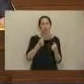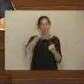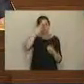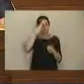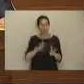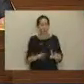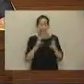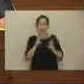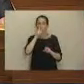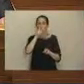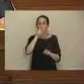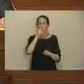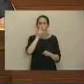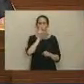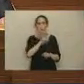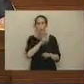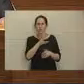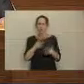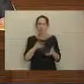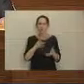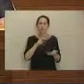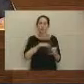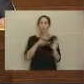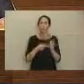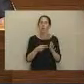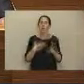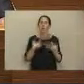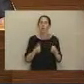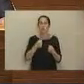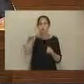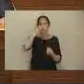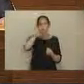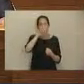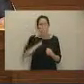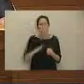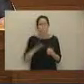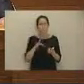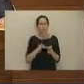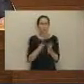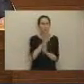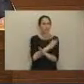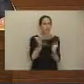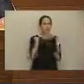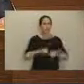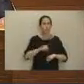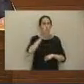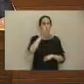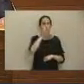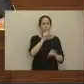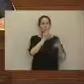mental. Yo creo que ese plan de salud mental se había aprobado en la anterior legislatura, 2007-2011.